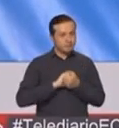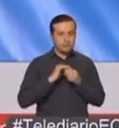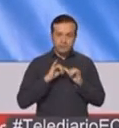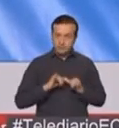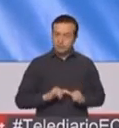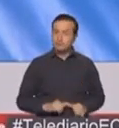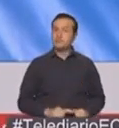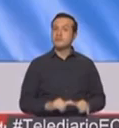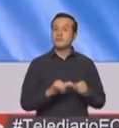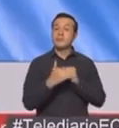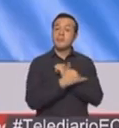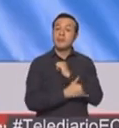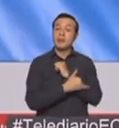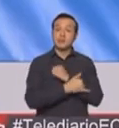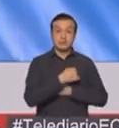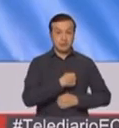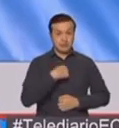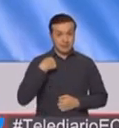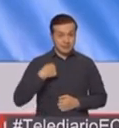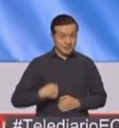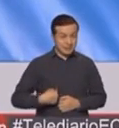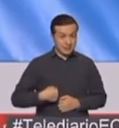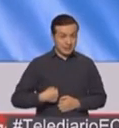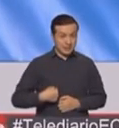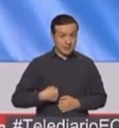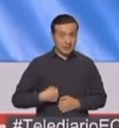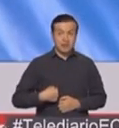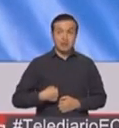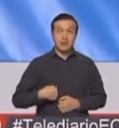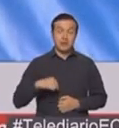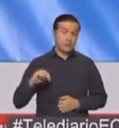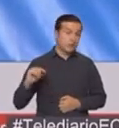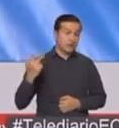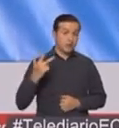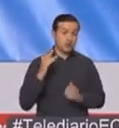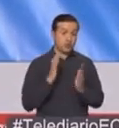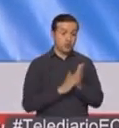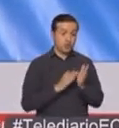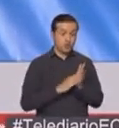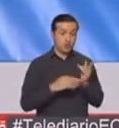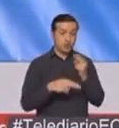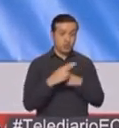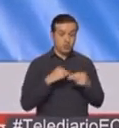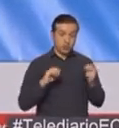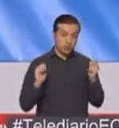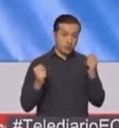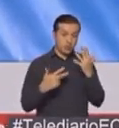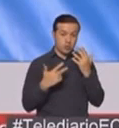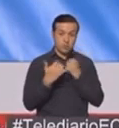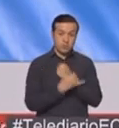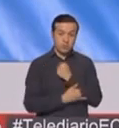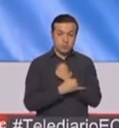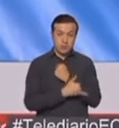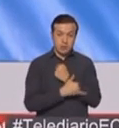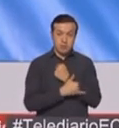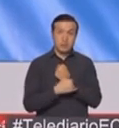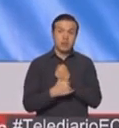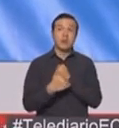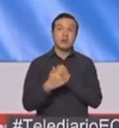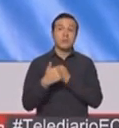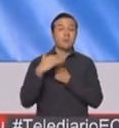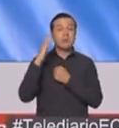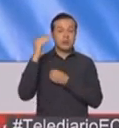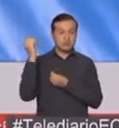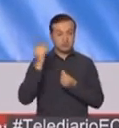permanentemente. China no solo es el tercer socio comercial y el octavo país de origen de la